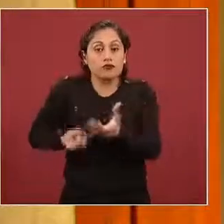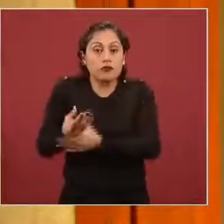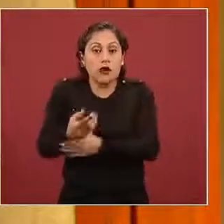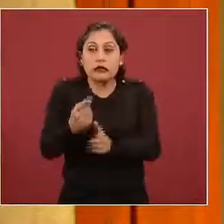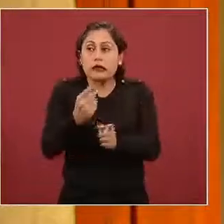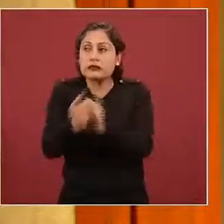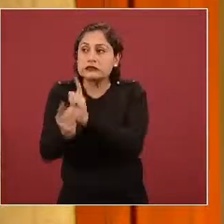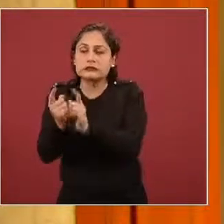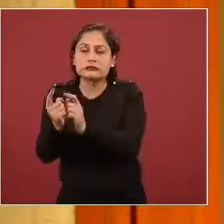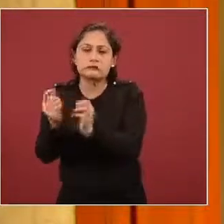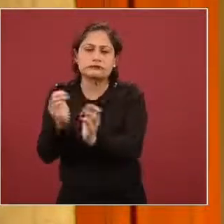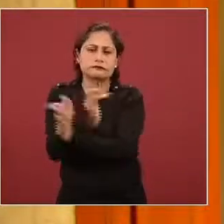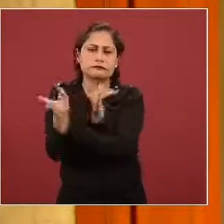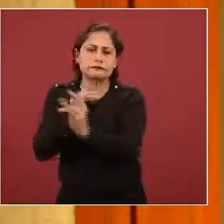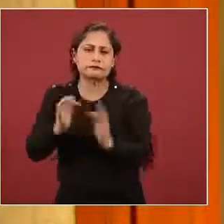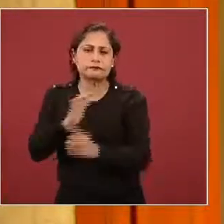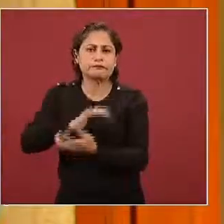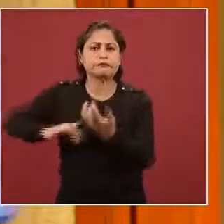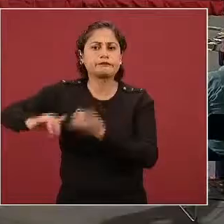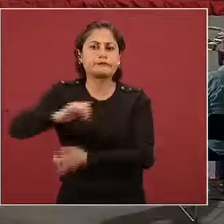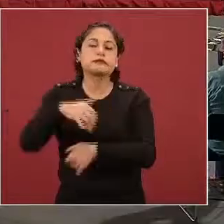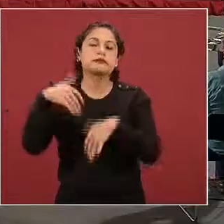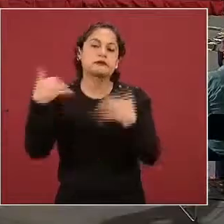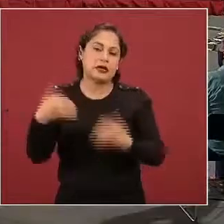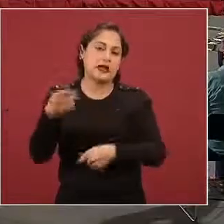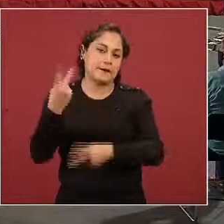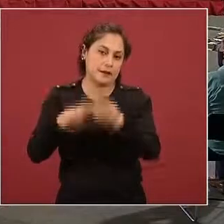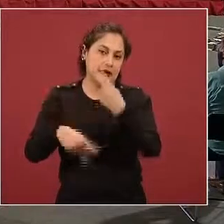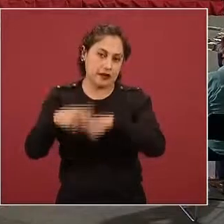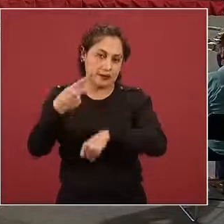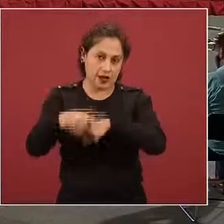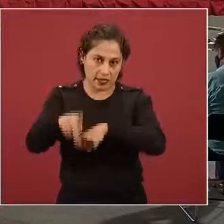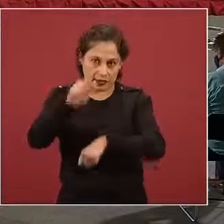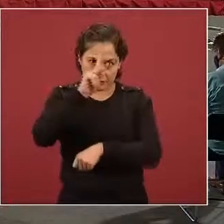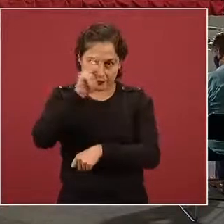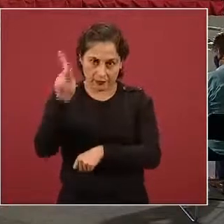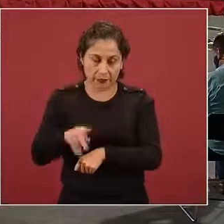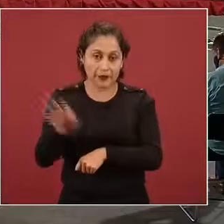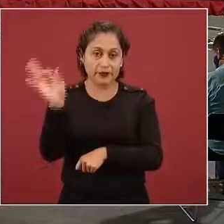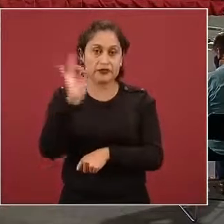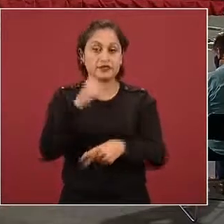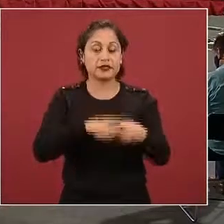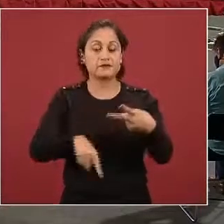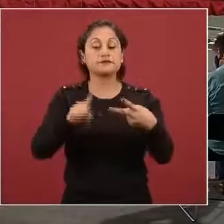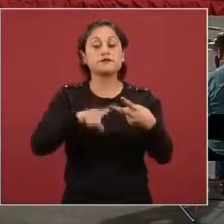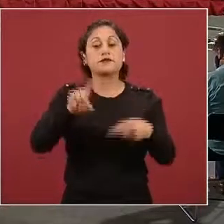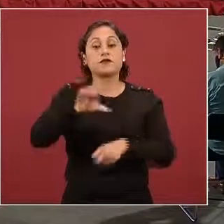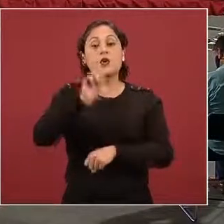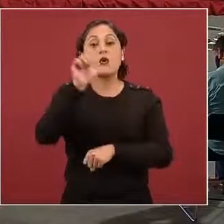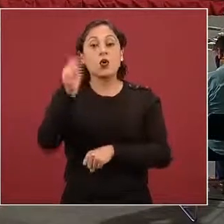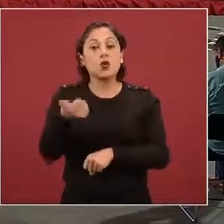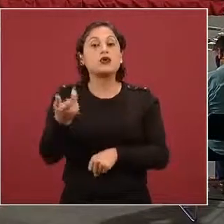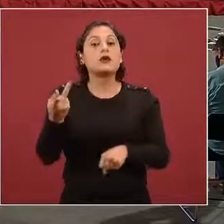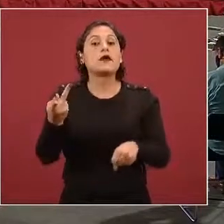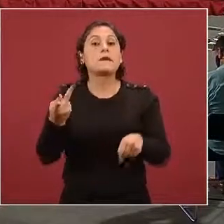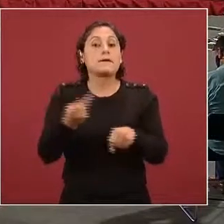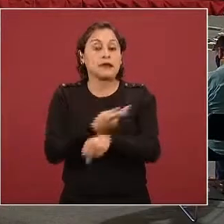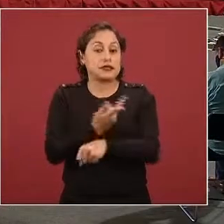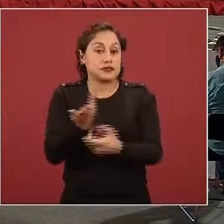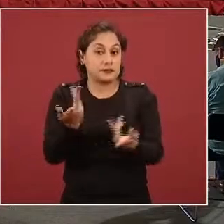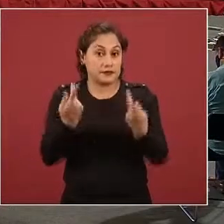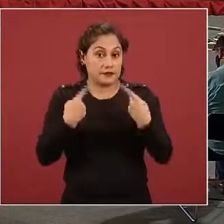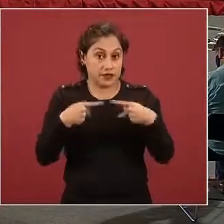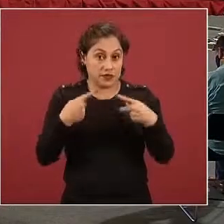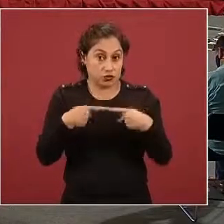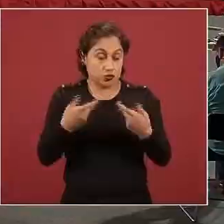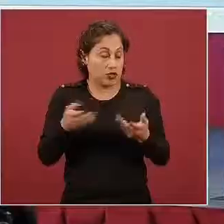ocurran estos casos diariamente. Y lo segundo es la movilidad, el intervalo de movilidad de las personas. Si nos movemos dentro